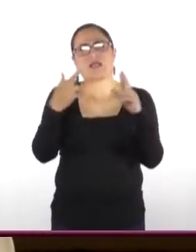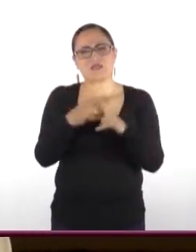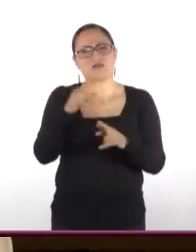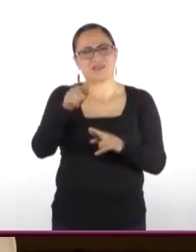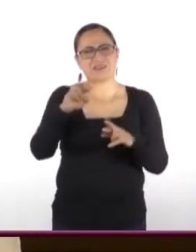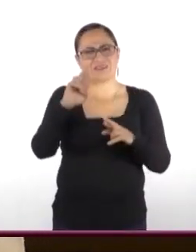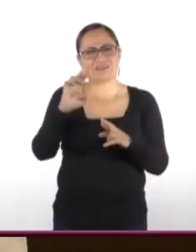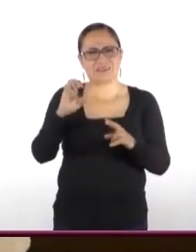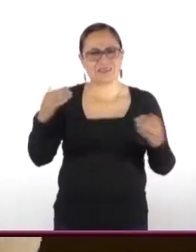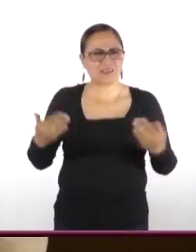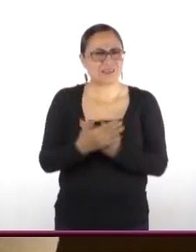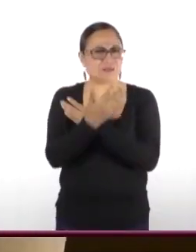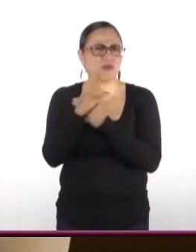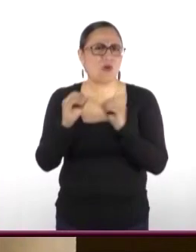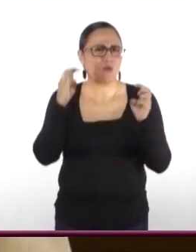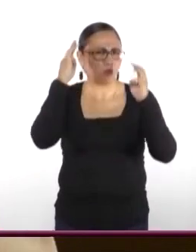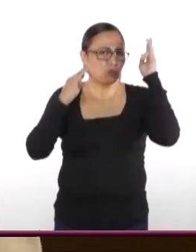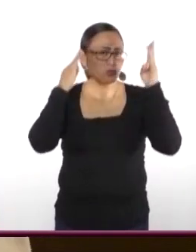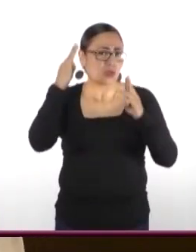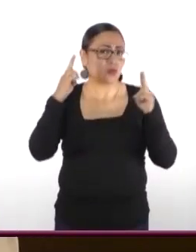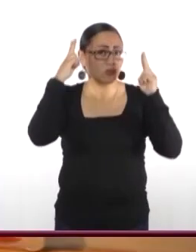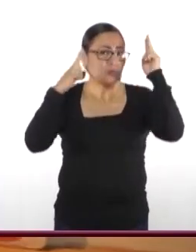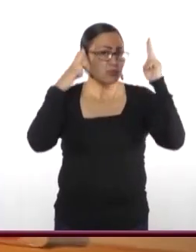del Renacimiento o ha ido a muchos museos.